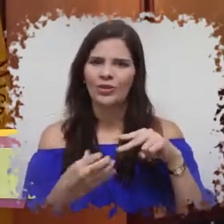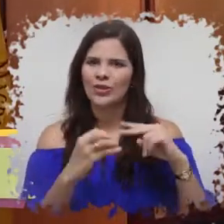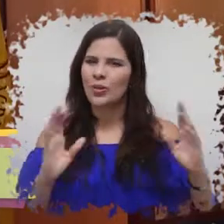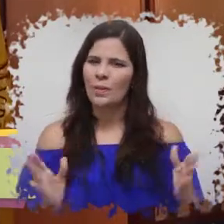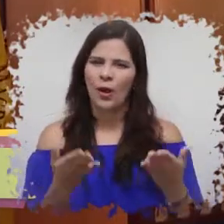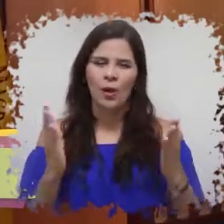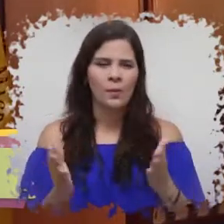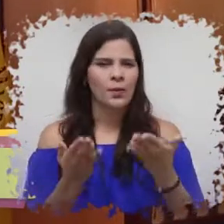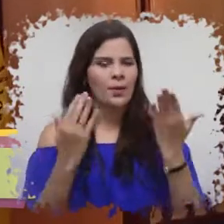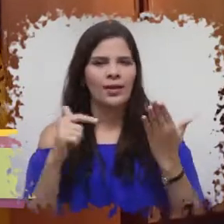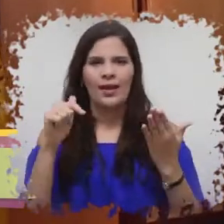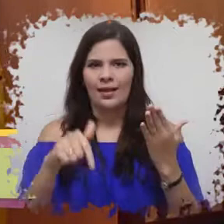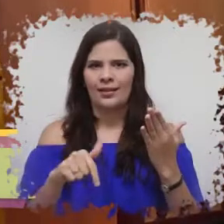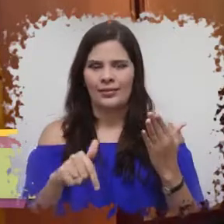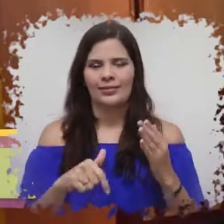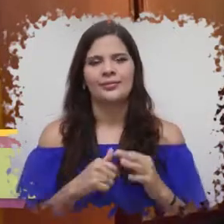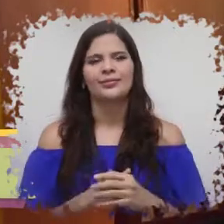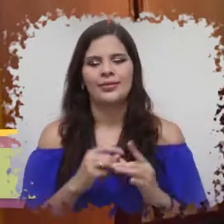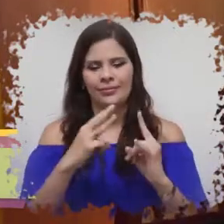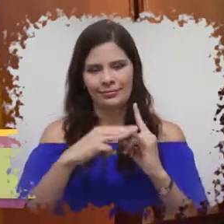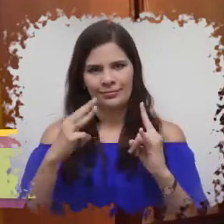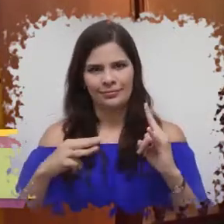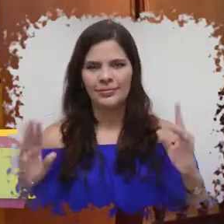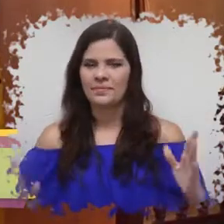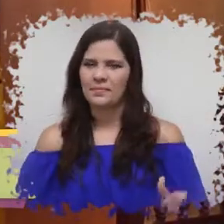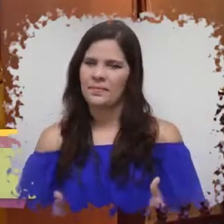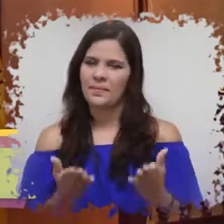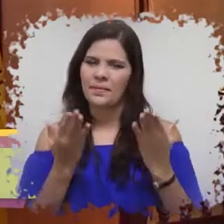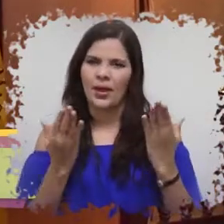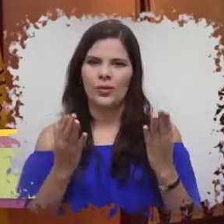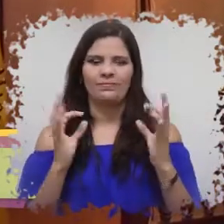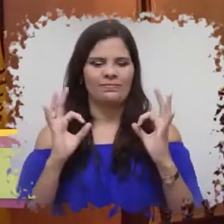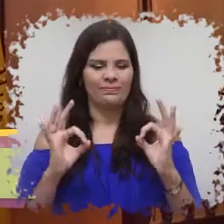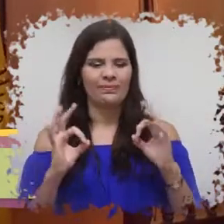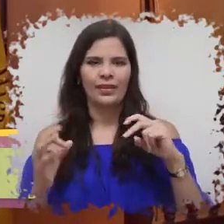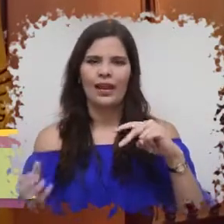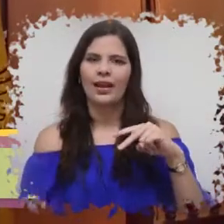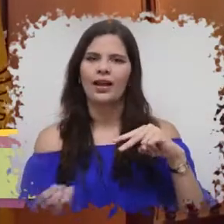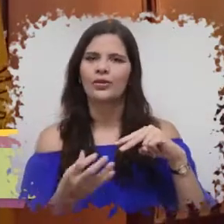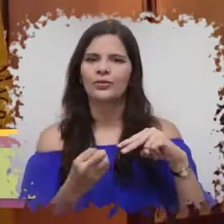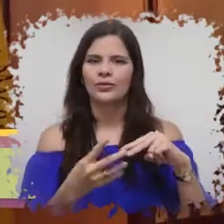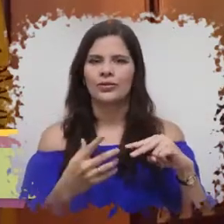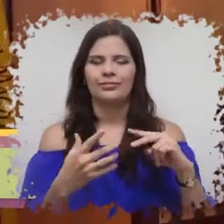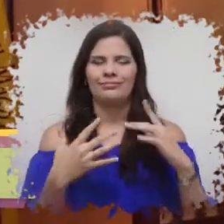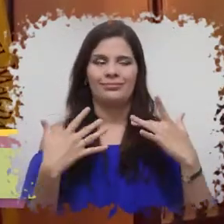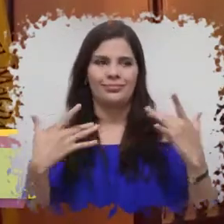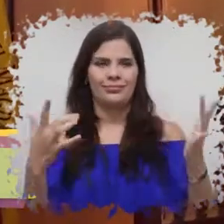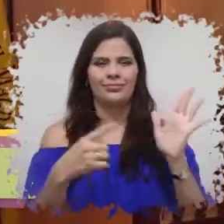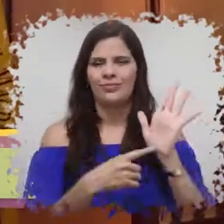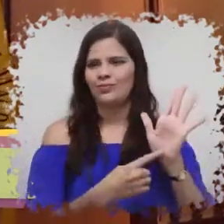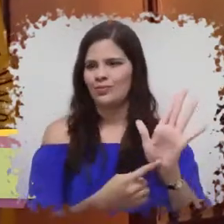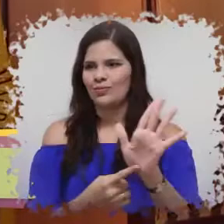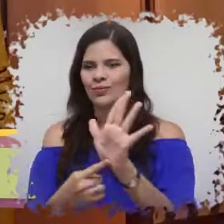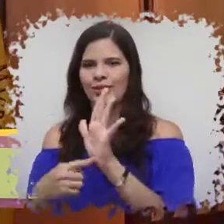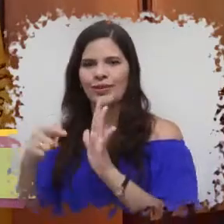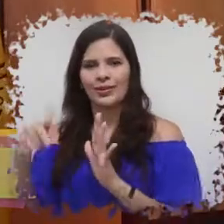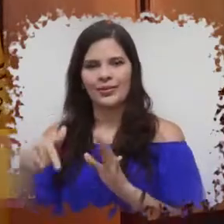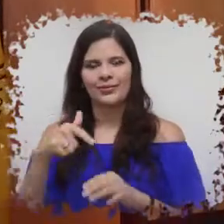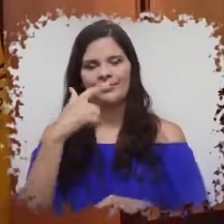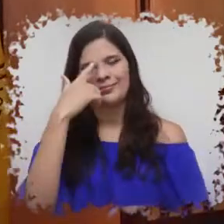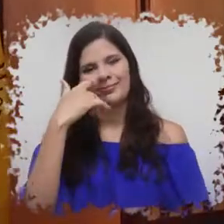más la calidad de la educación que se ofrece aquí en la universidad, calidad que